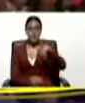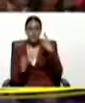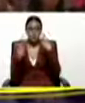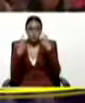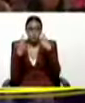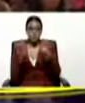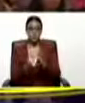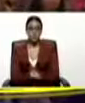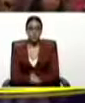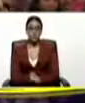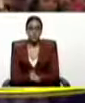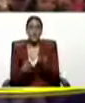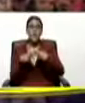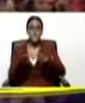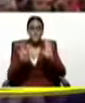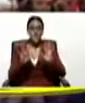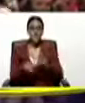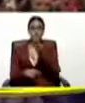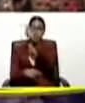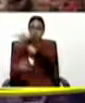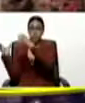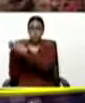Pero si ellos...